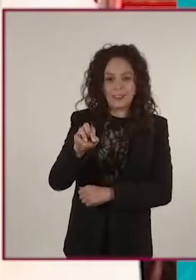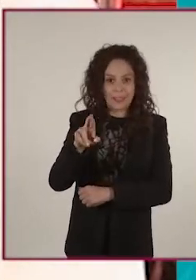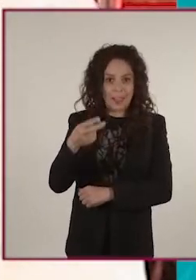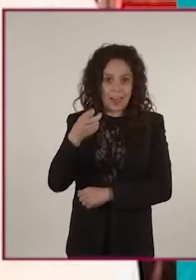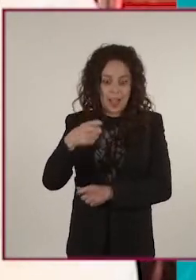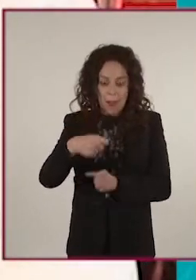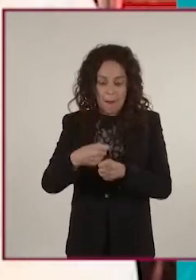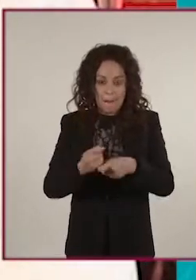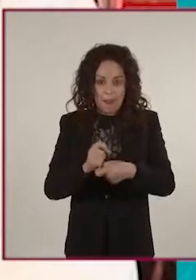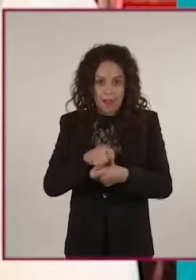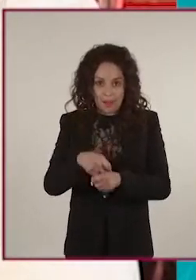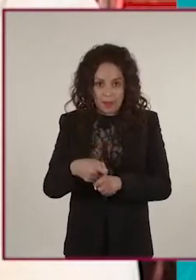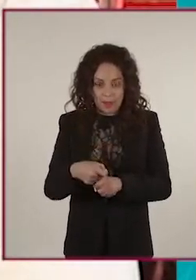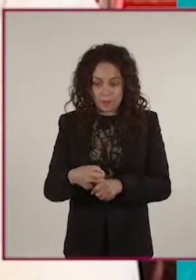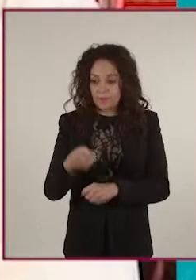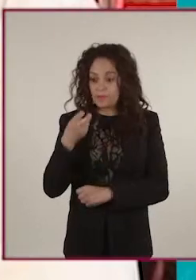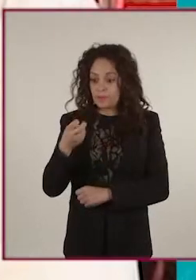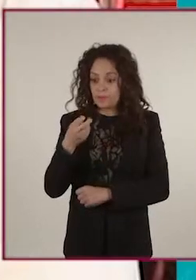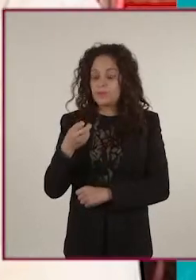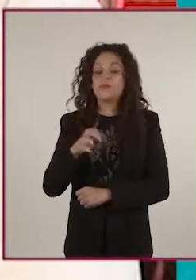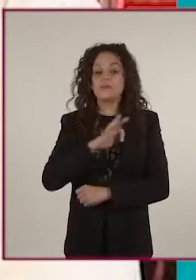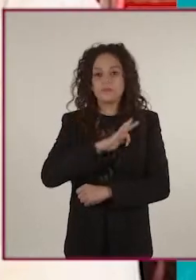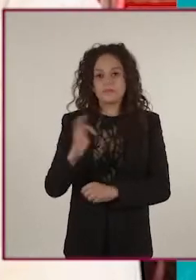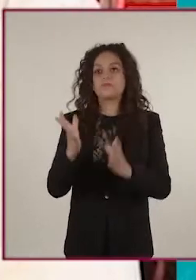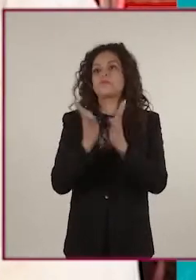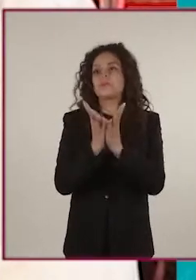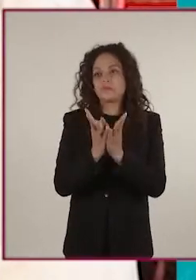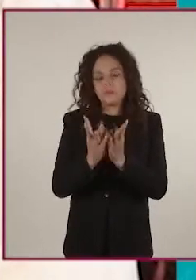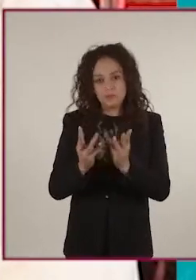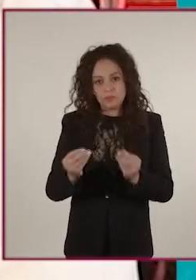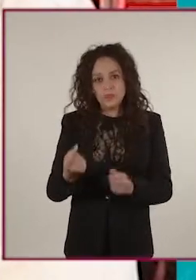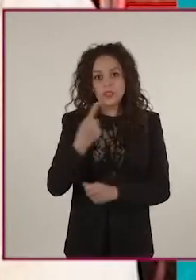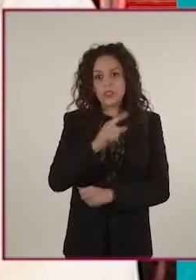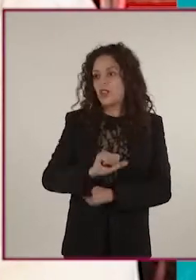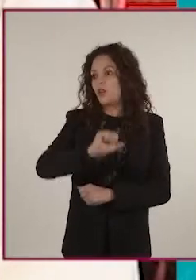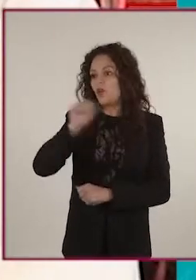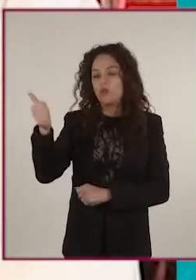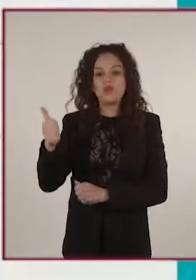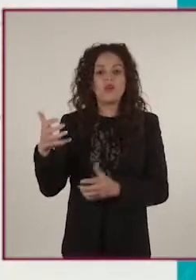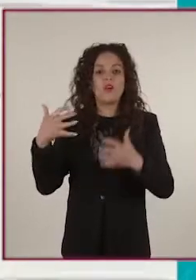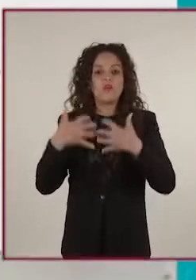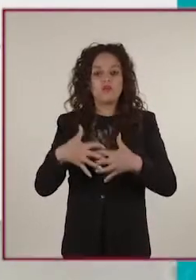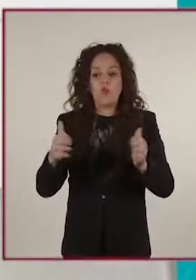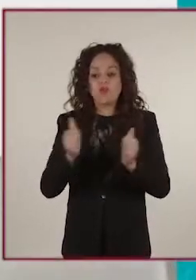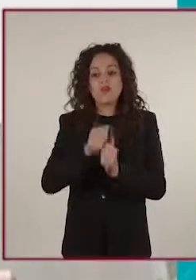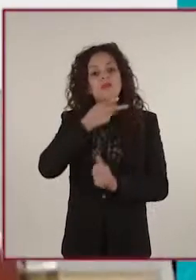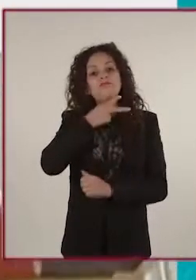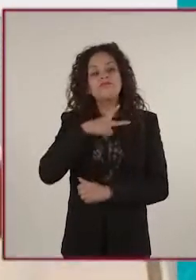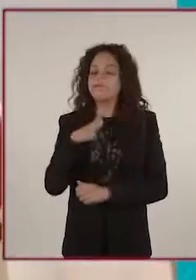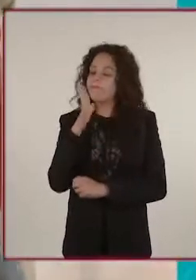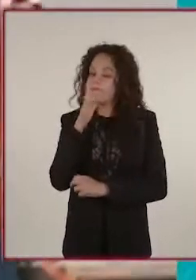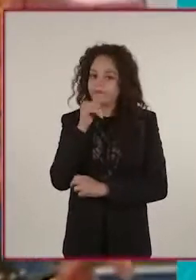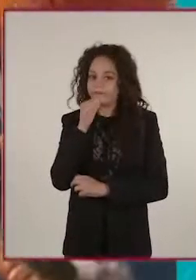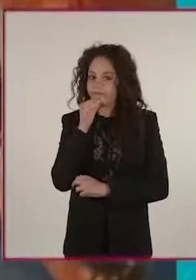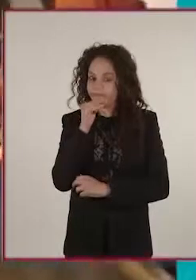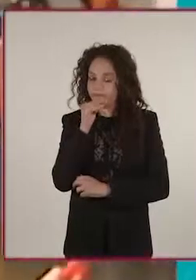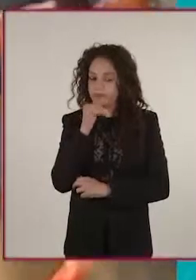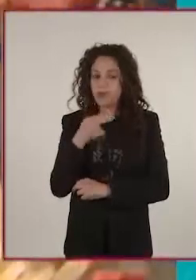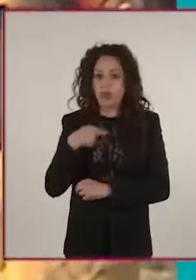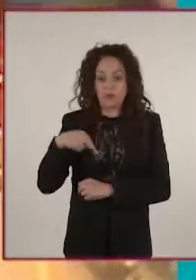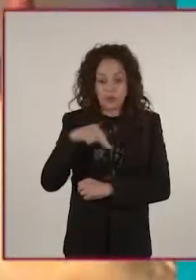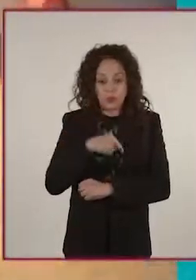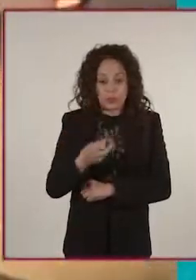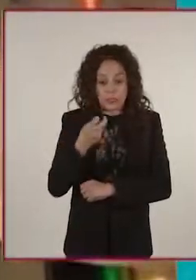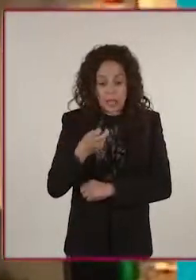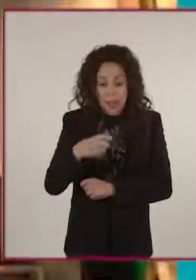Como te decía, estos polímeros se pueden degradar, a diferencia de los que se obtienen del petróleo, y lo que nosotros hacemos es trabajar a la bacteria